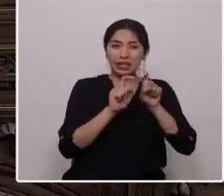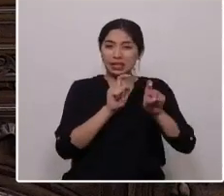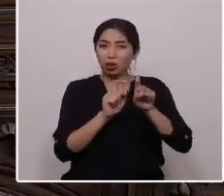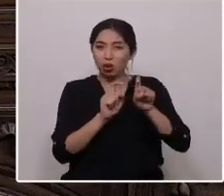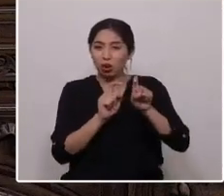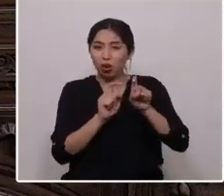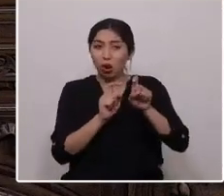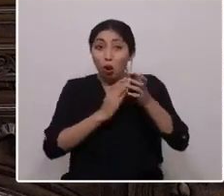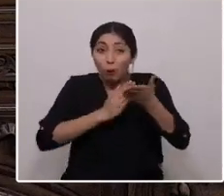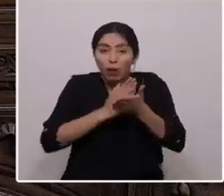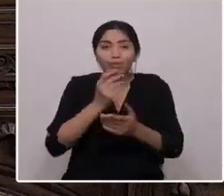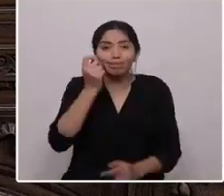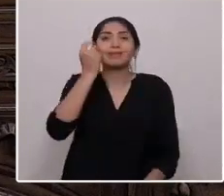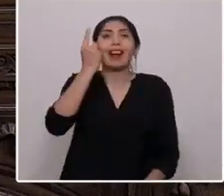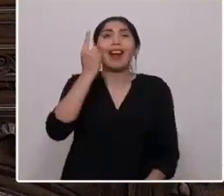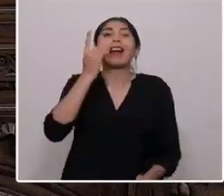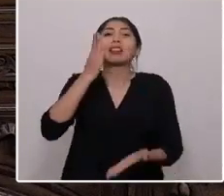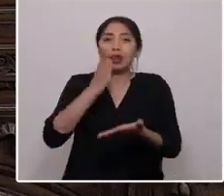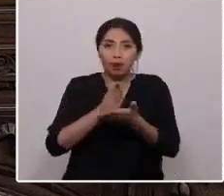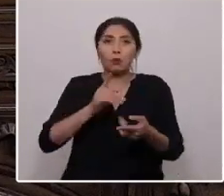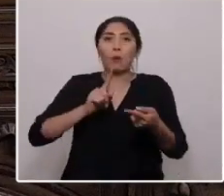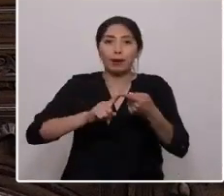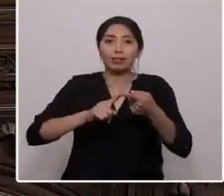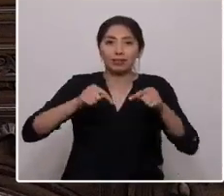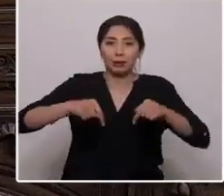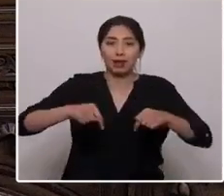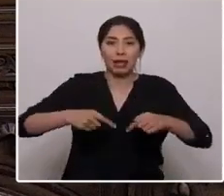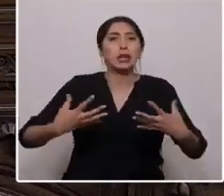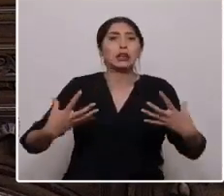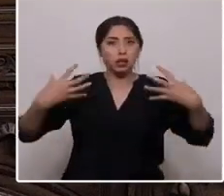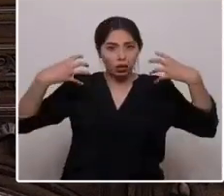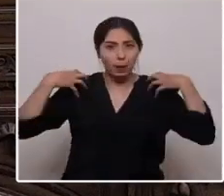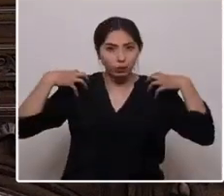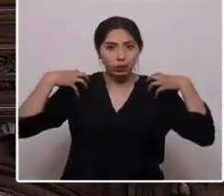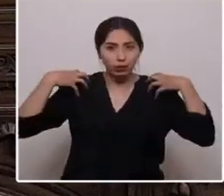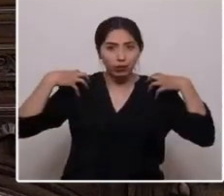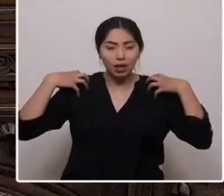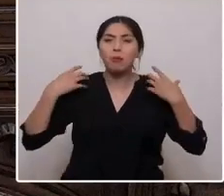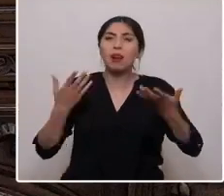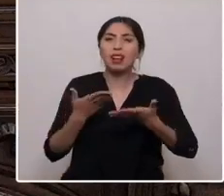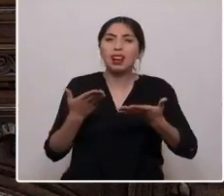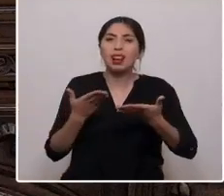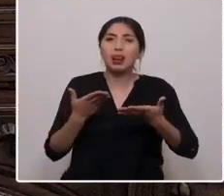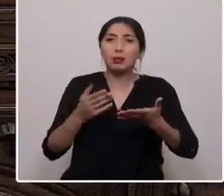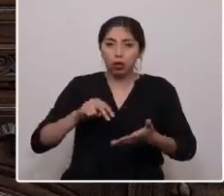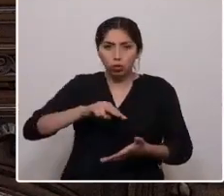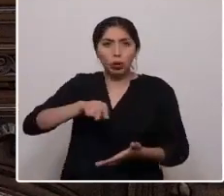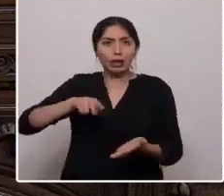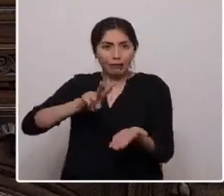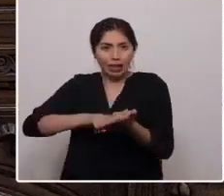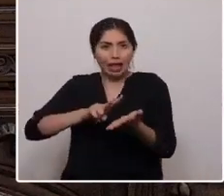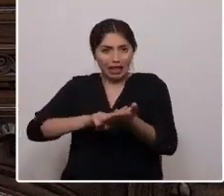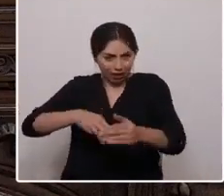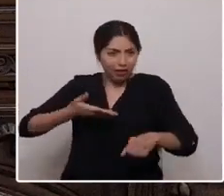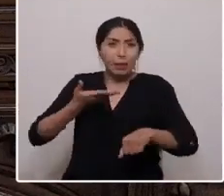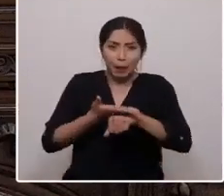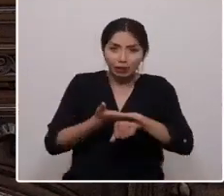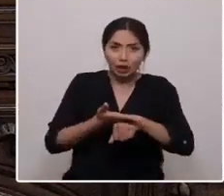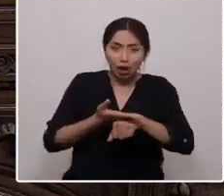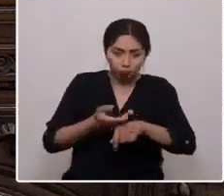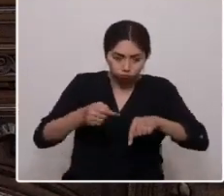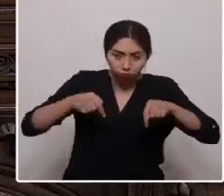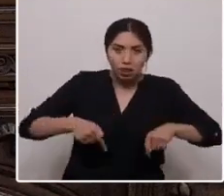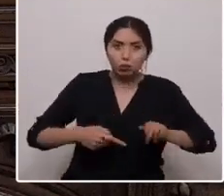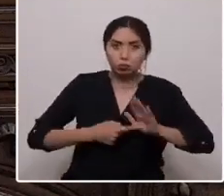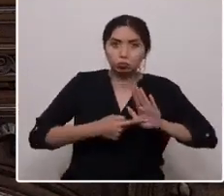que debíamos participar con responsabilidad para integrar nuestras verdaderas demandas el